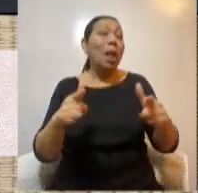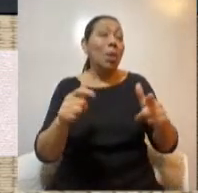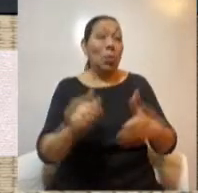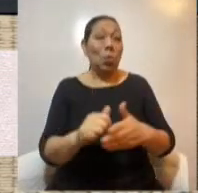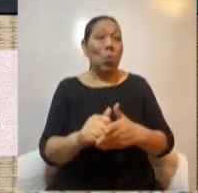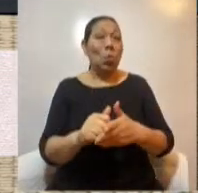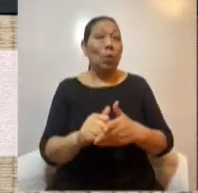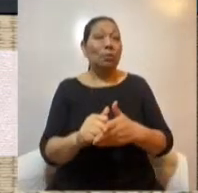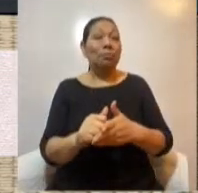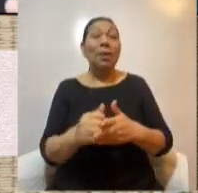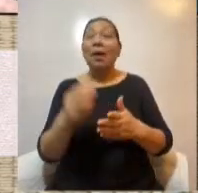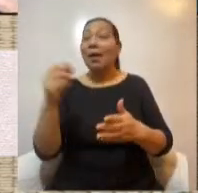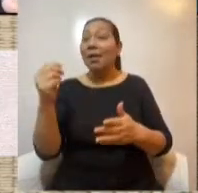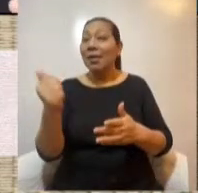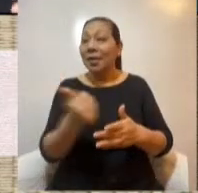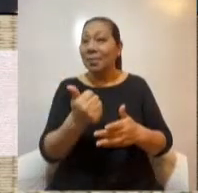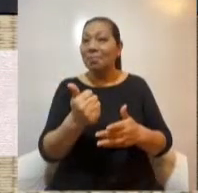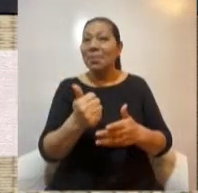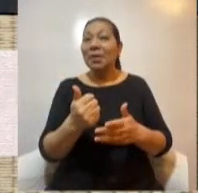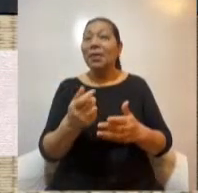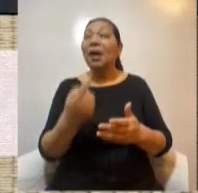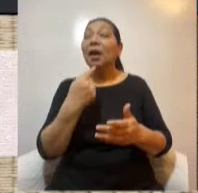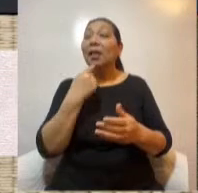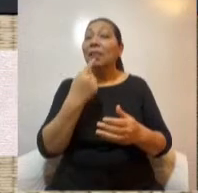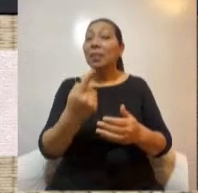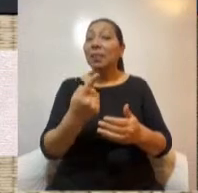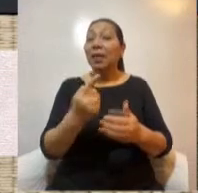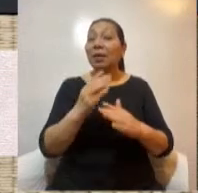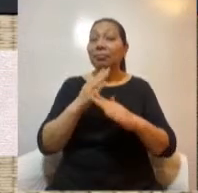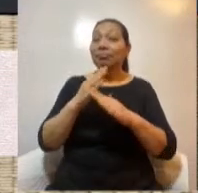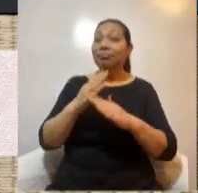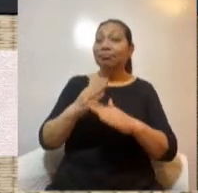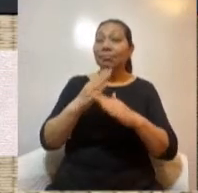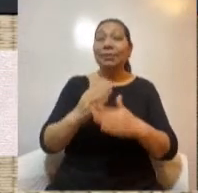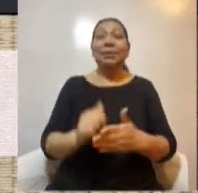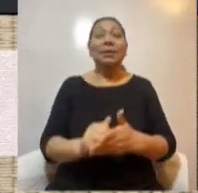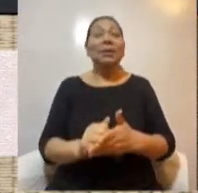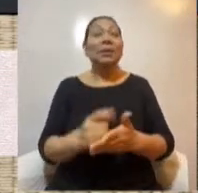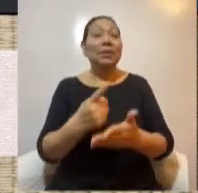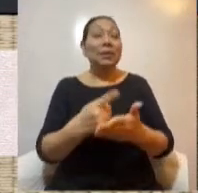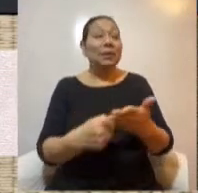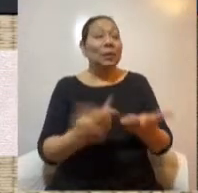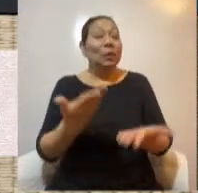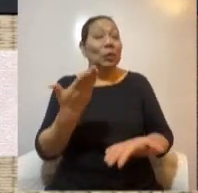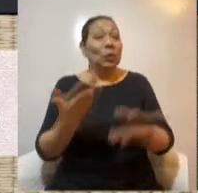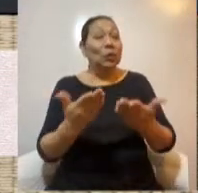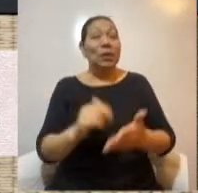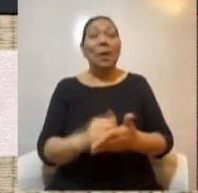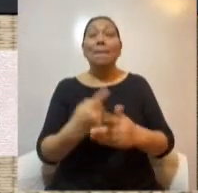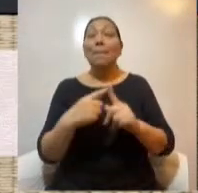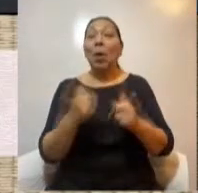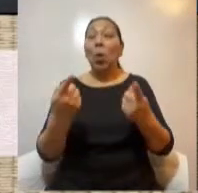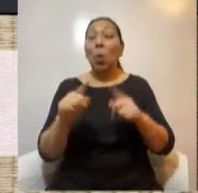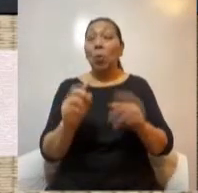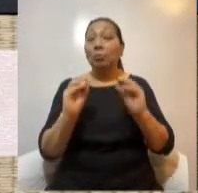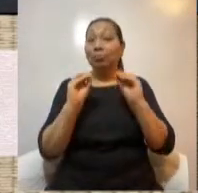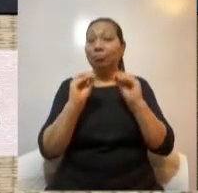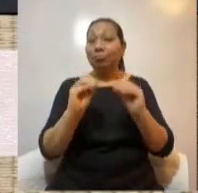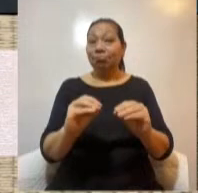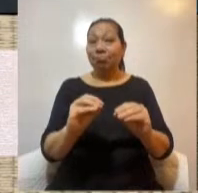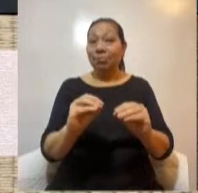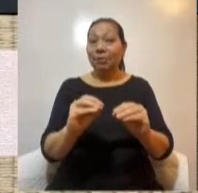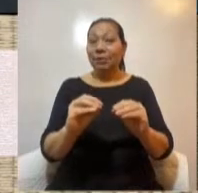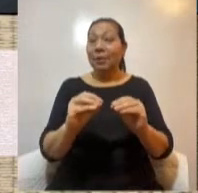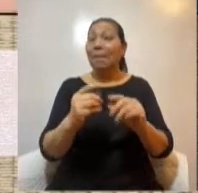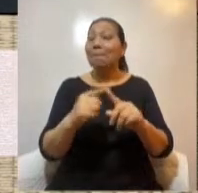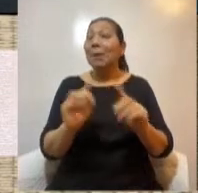lenguaje que de inmediato califica de discriminación a una decisión en uno de los pasos, cuando esta creo que debería